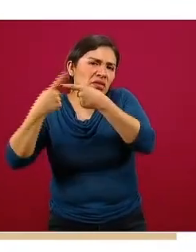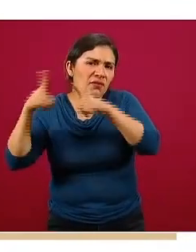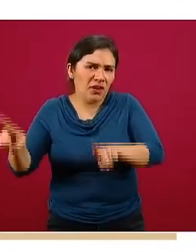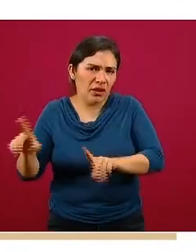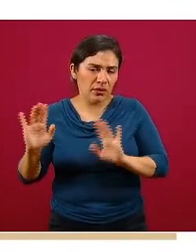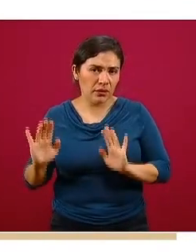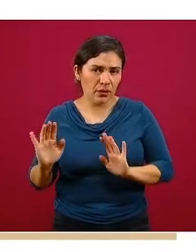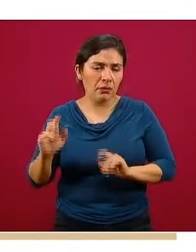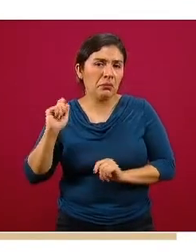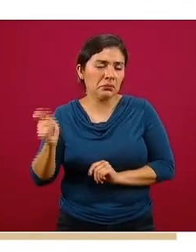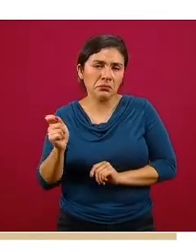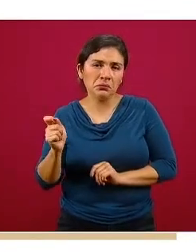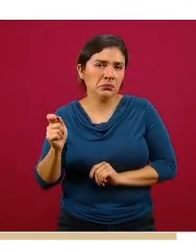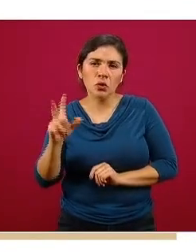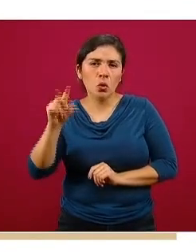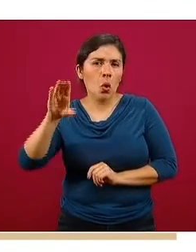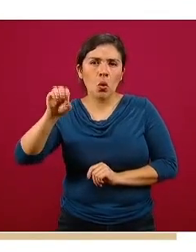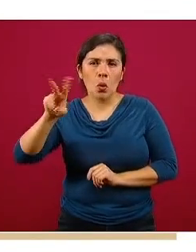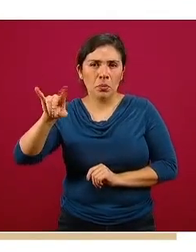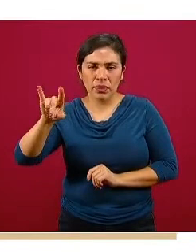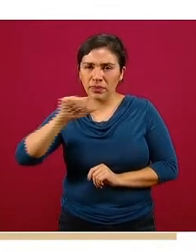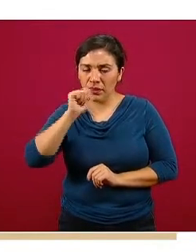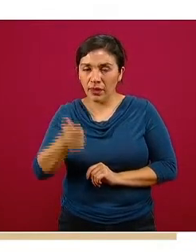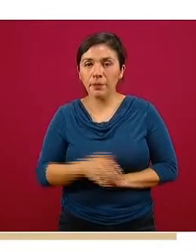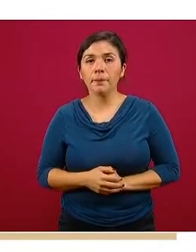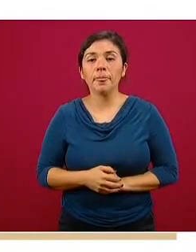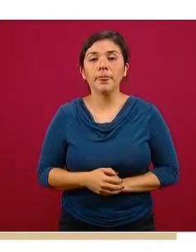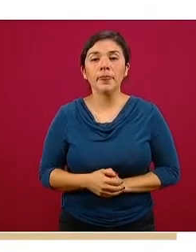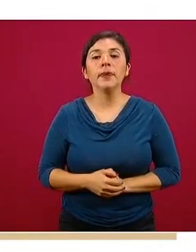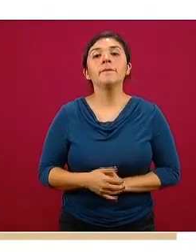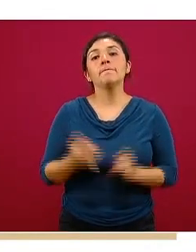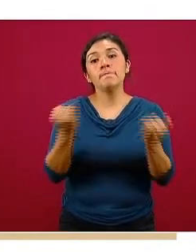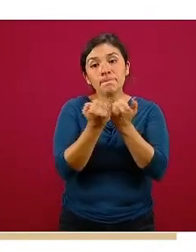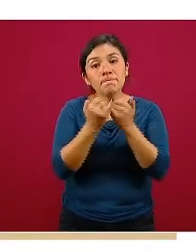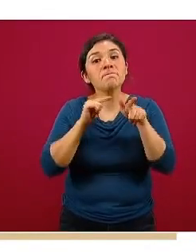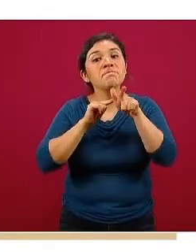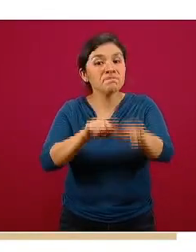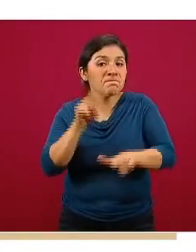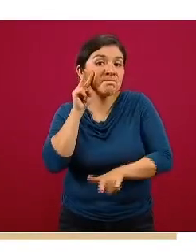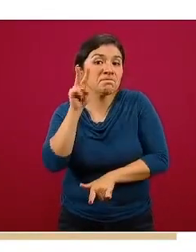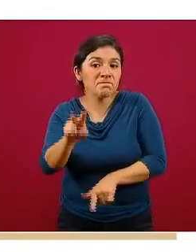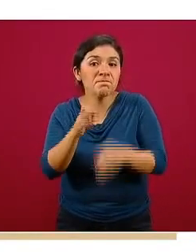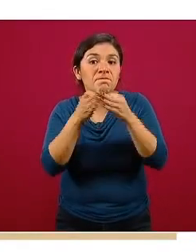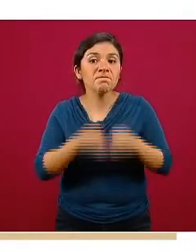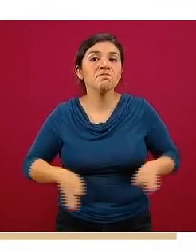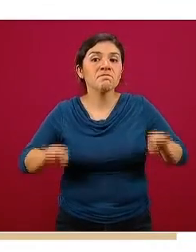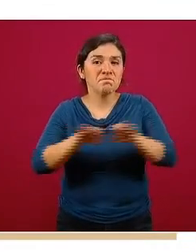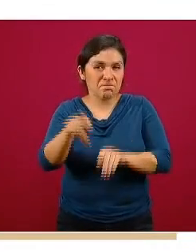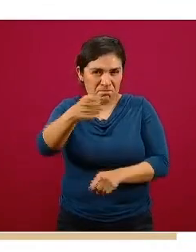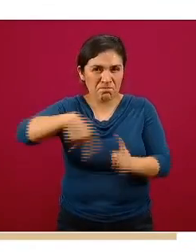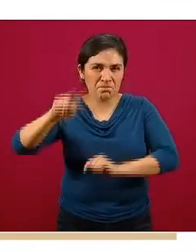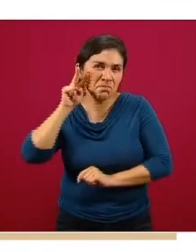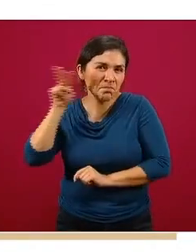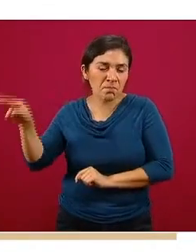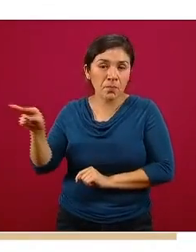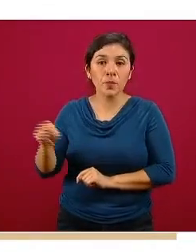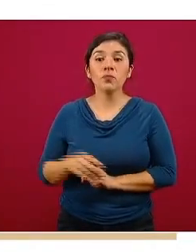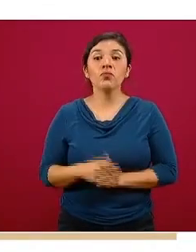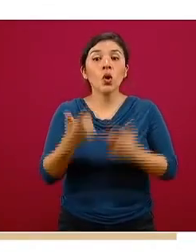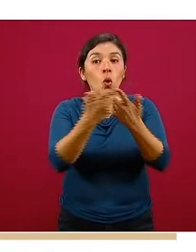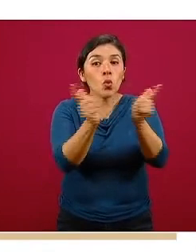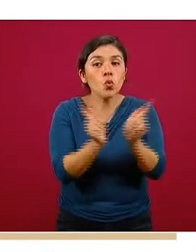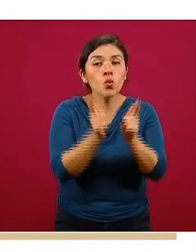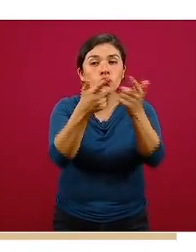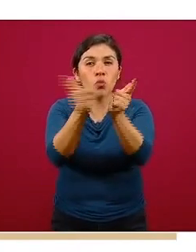respiratorio o no serían COVID. Y también seguimos llamando la atención que, como ustedes pueden ver, cuando los agrupamos